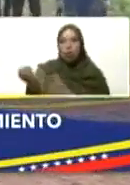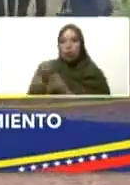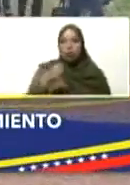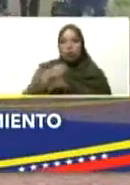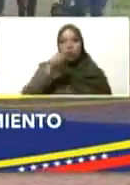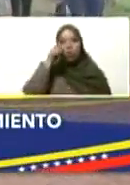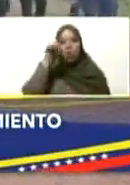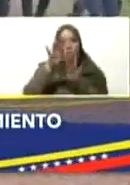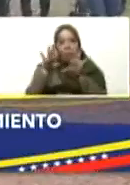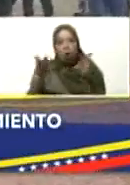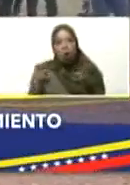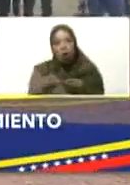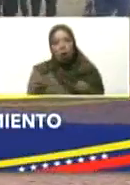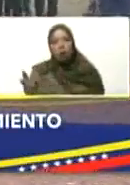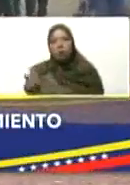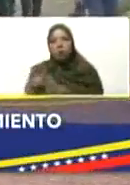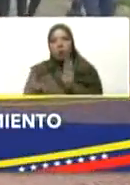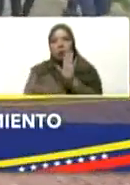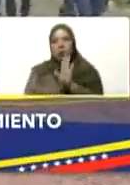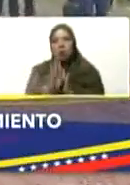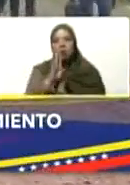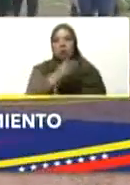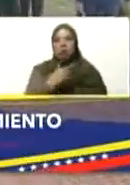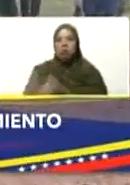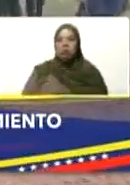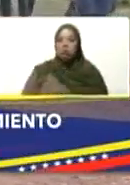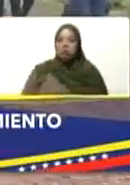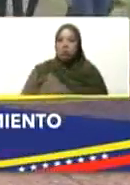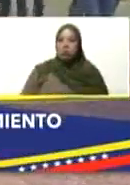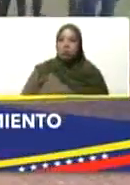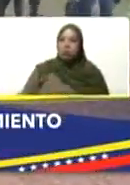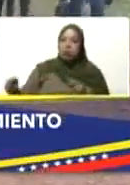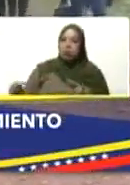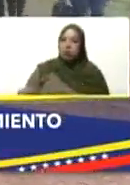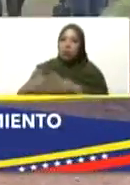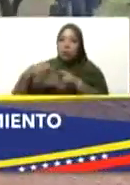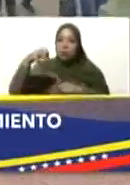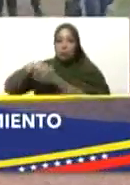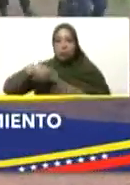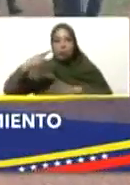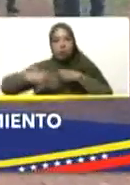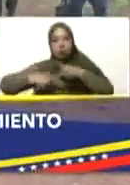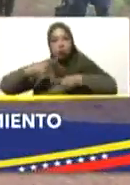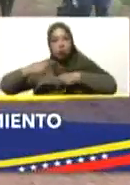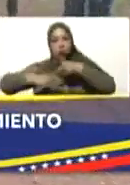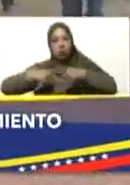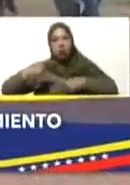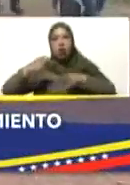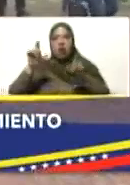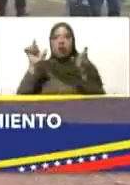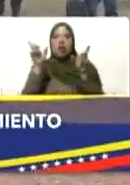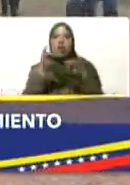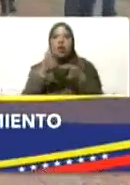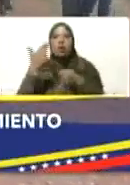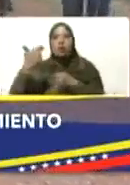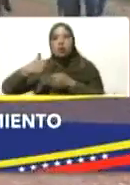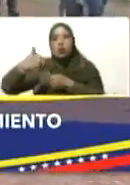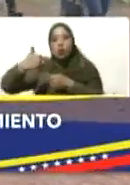campo venezolano. Es importante destacar, presidente, que nos conseguimos en el epicentro de la producción gasífera y